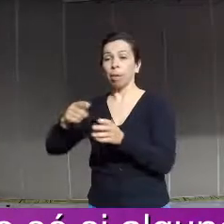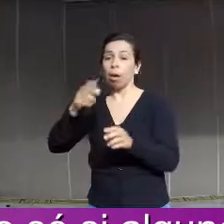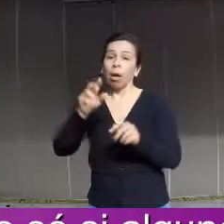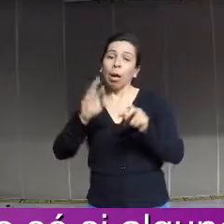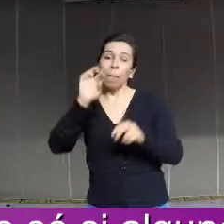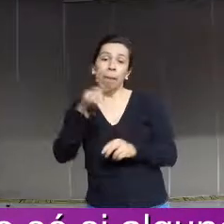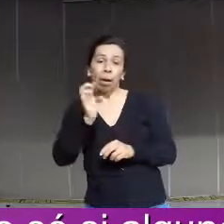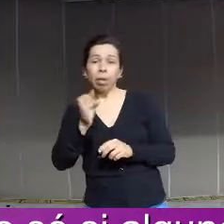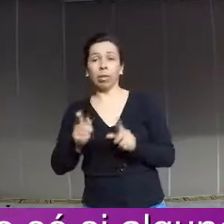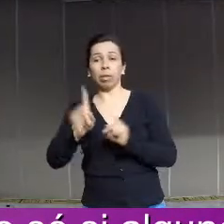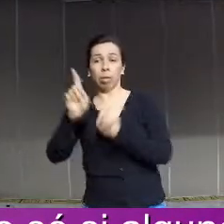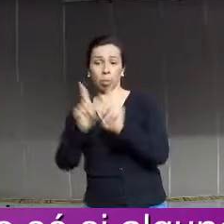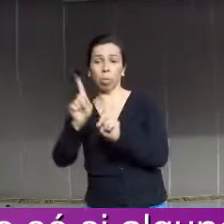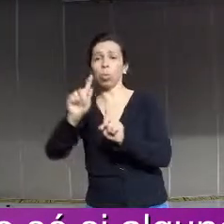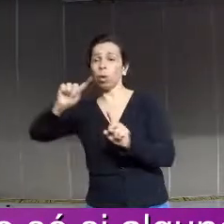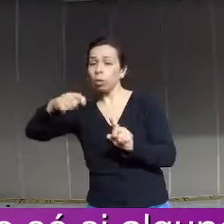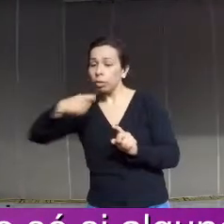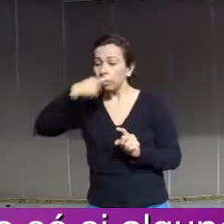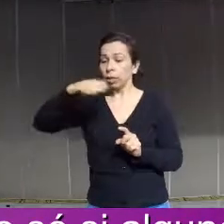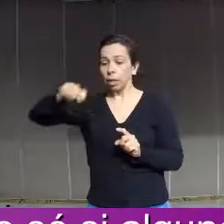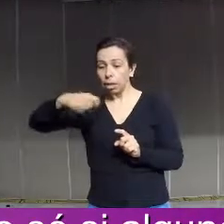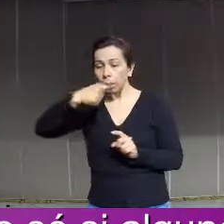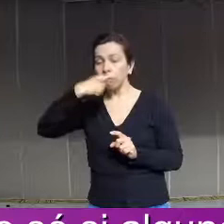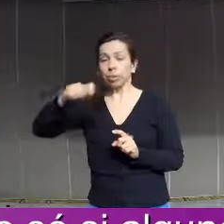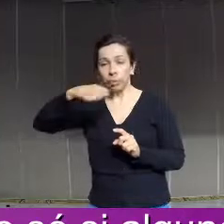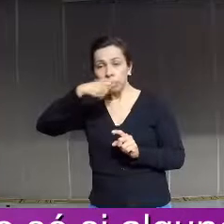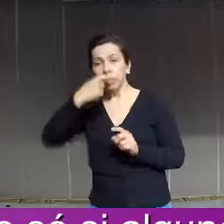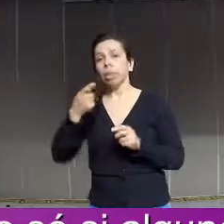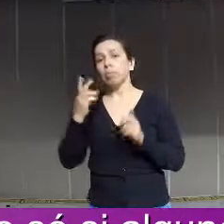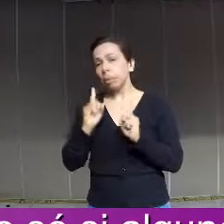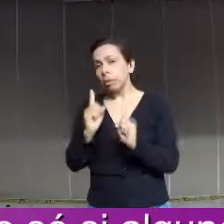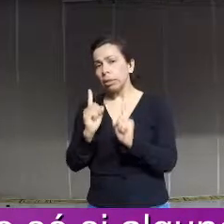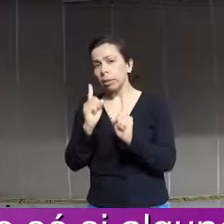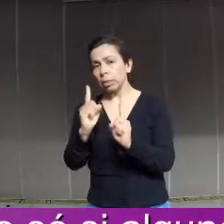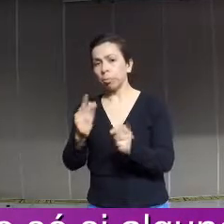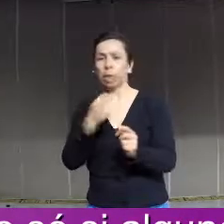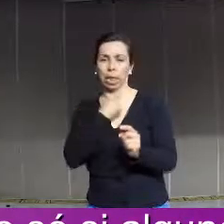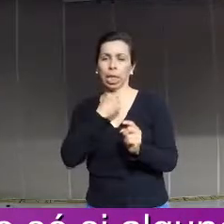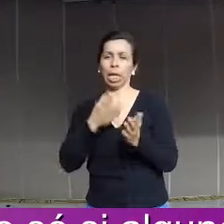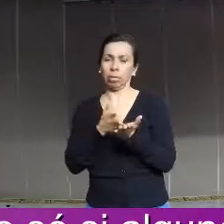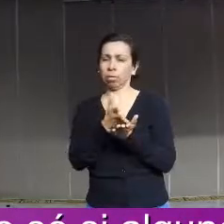lo que nosotros hacemos es, aparte de la alimentación, complementarlo con